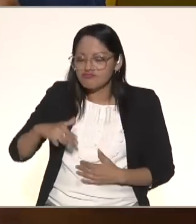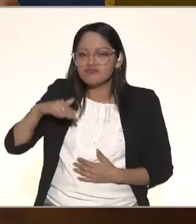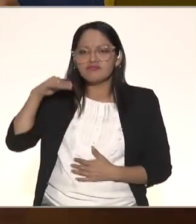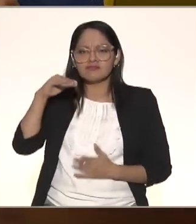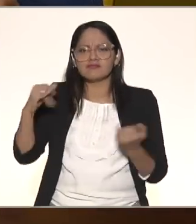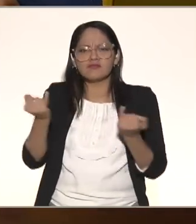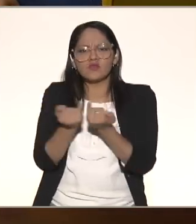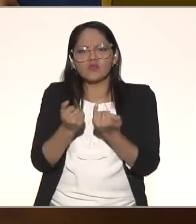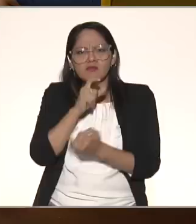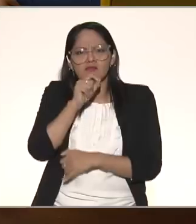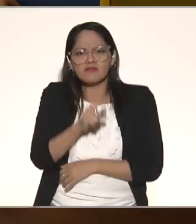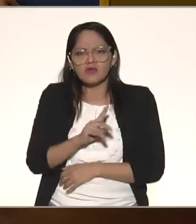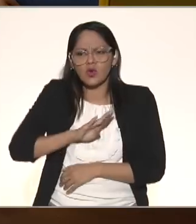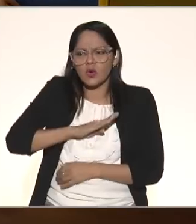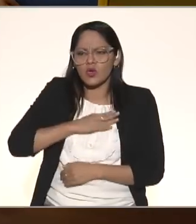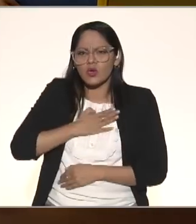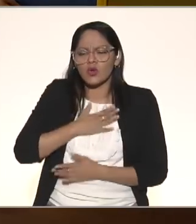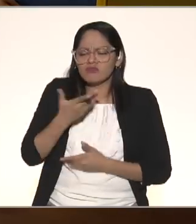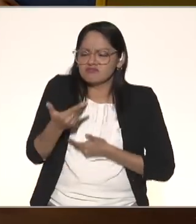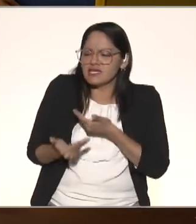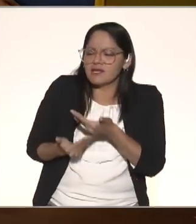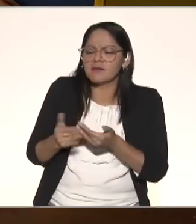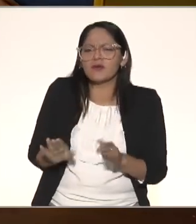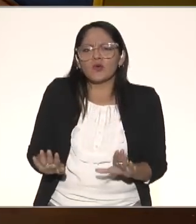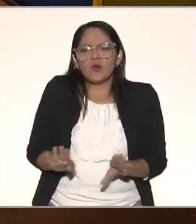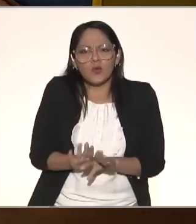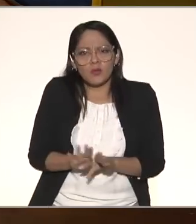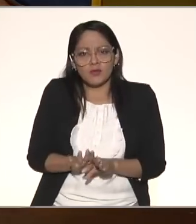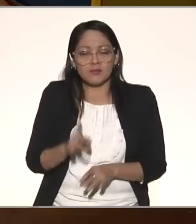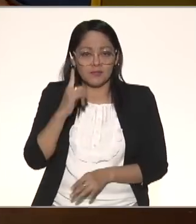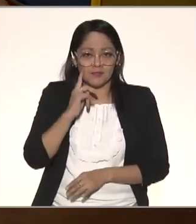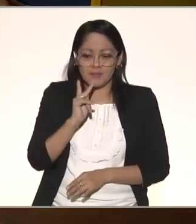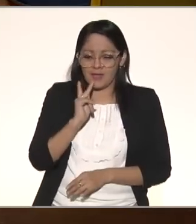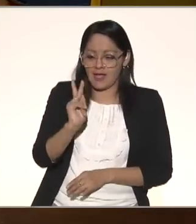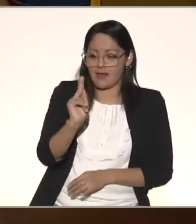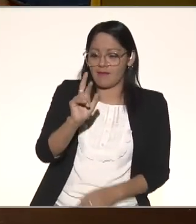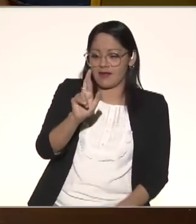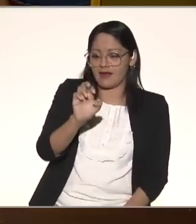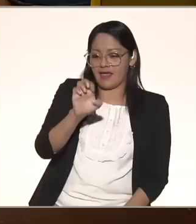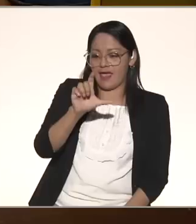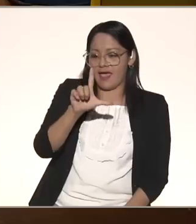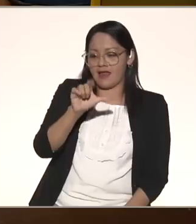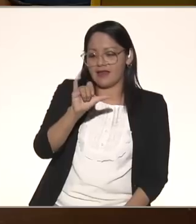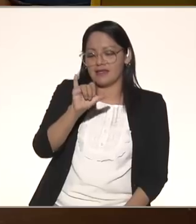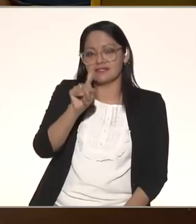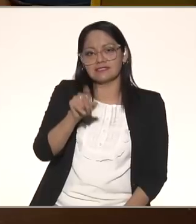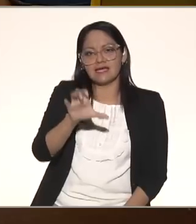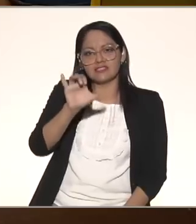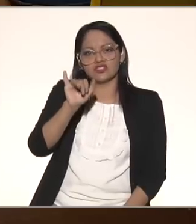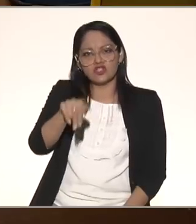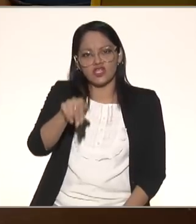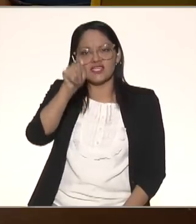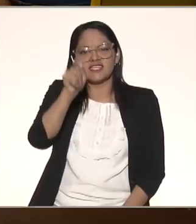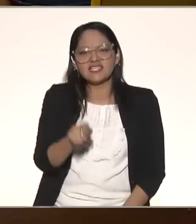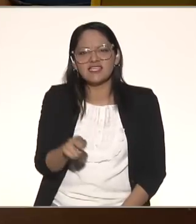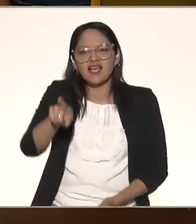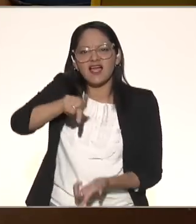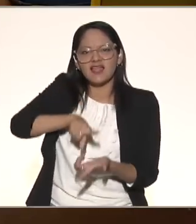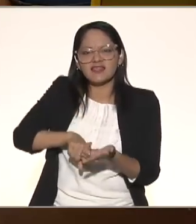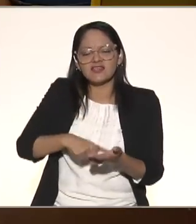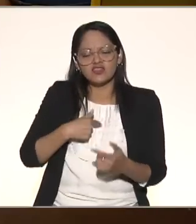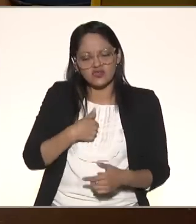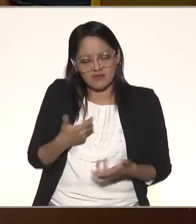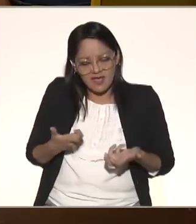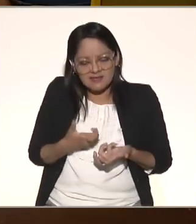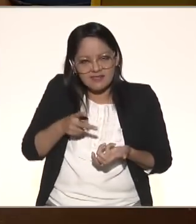el servicio. La realización es una palabra que a mí me gusta mucho porque es volverme real, hacerme